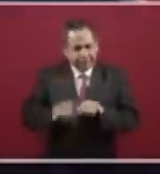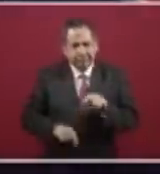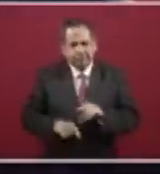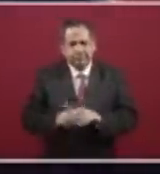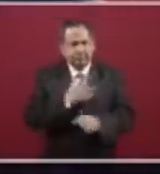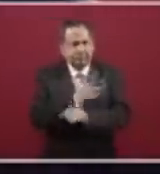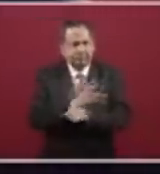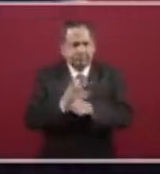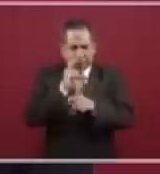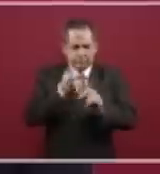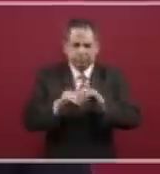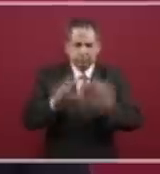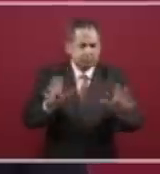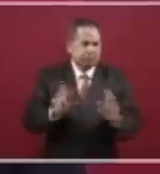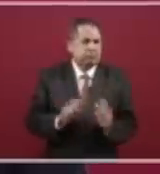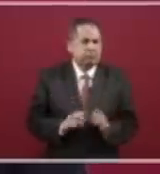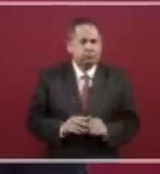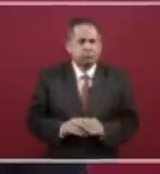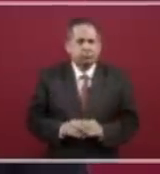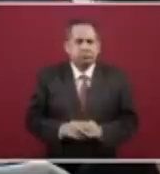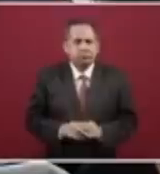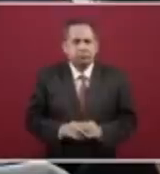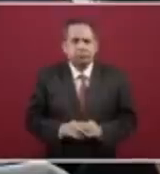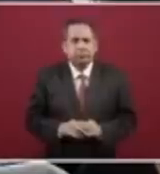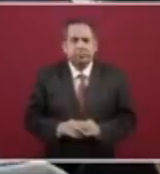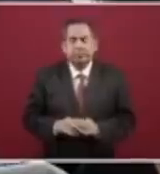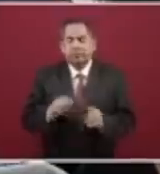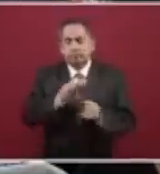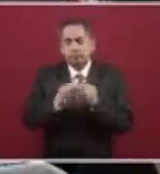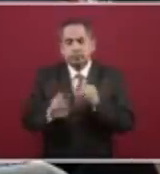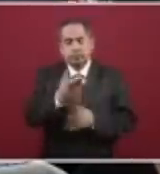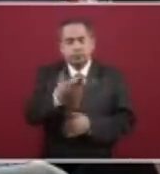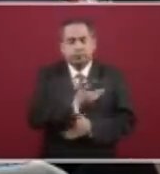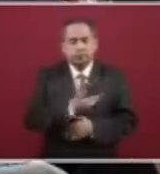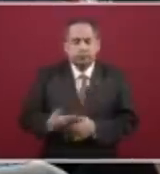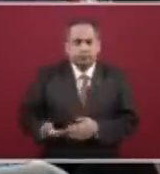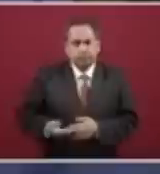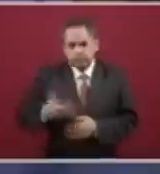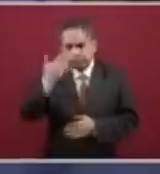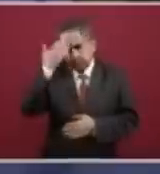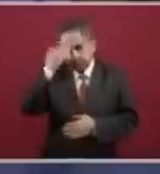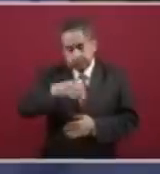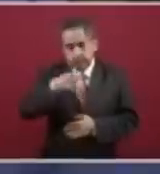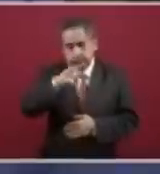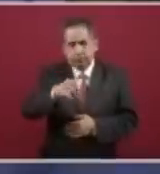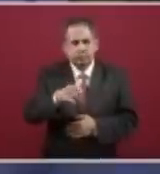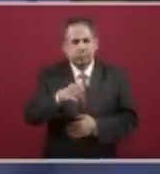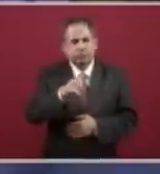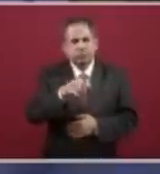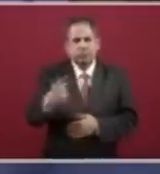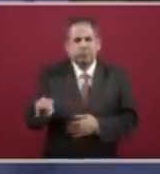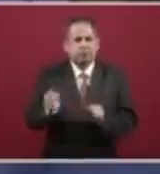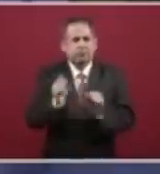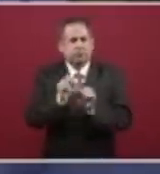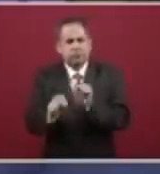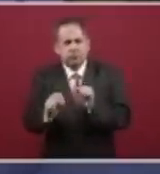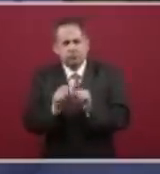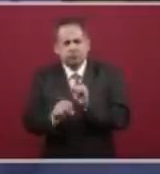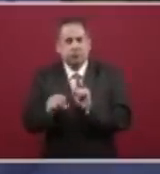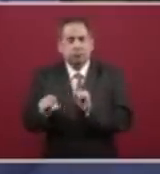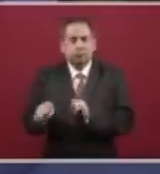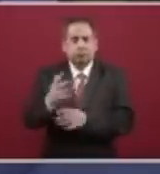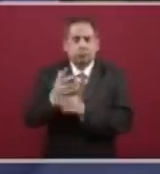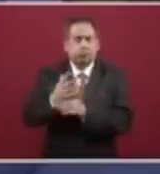sea transparente perfecto finalmente presente sabe usted que tiene una sobrina pues ella se dice